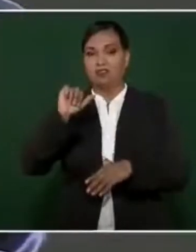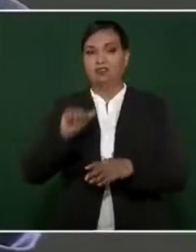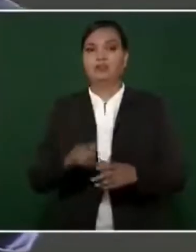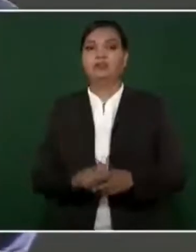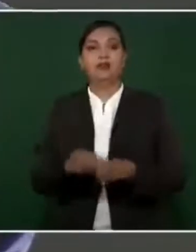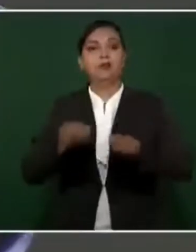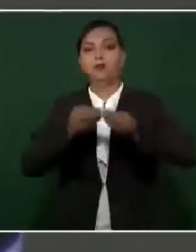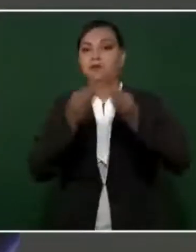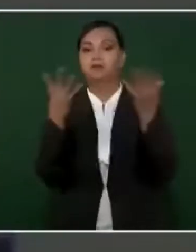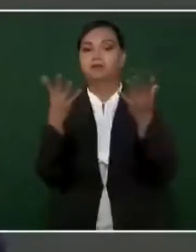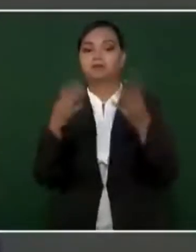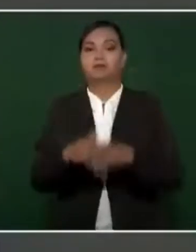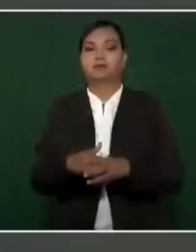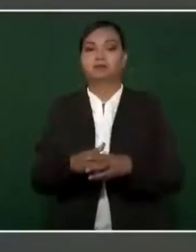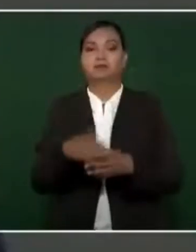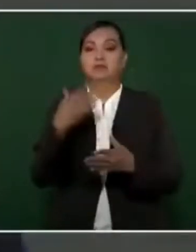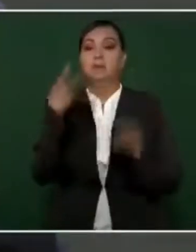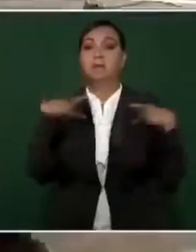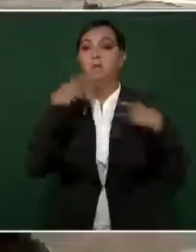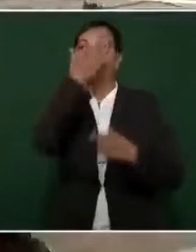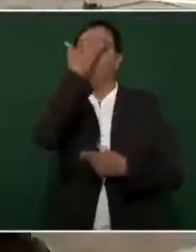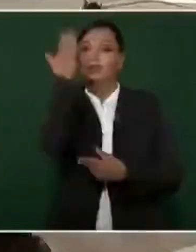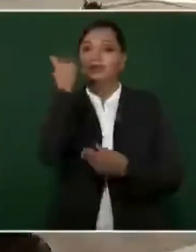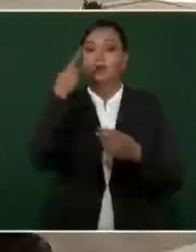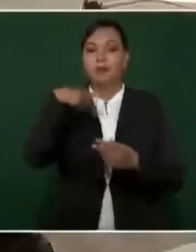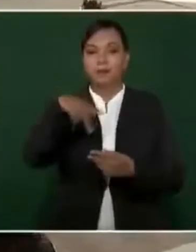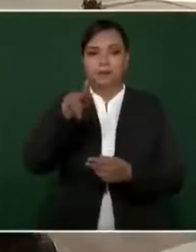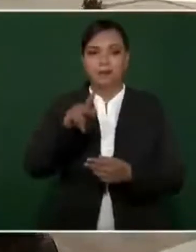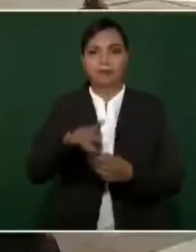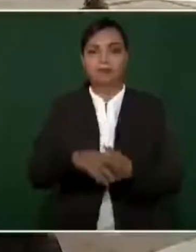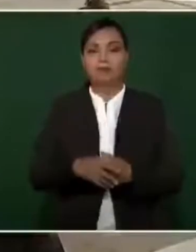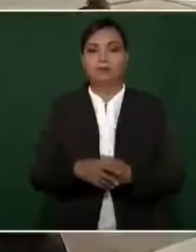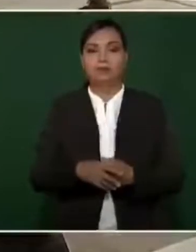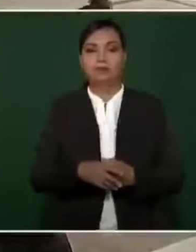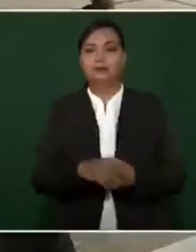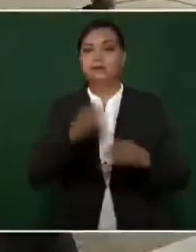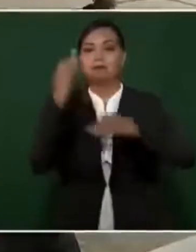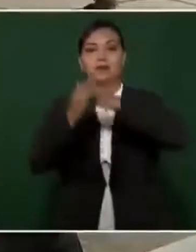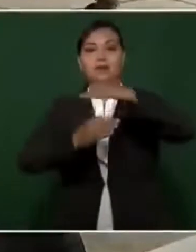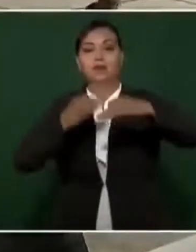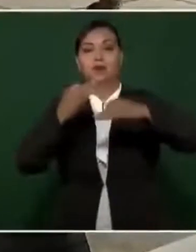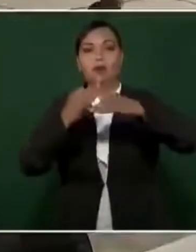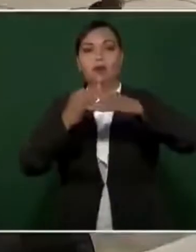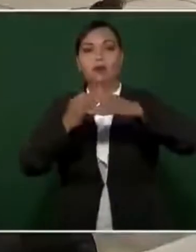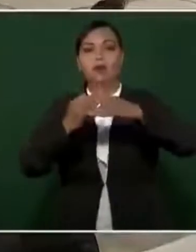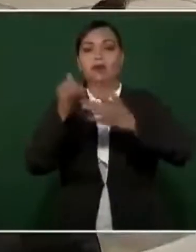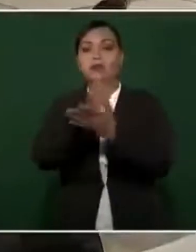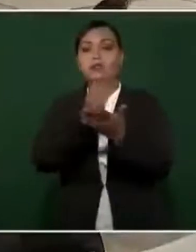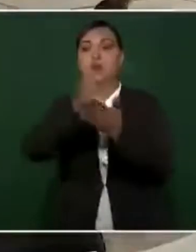Muchos no saben, pero en todas las ciudades fronterizas de Tamaulipas